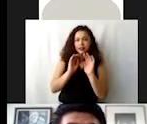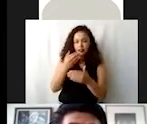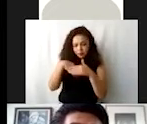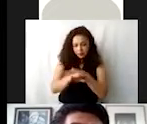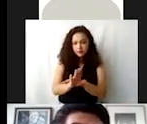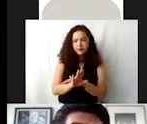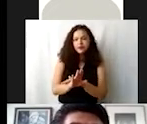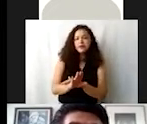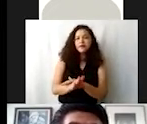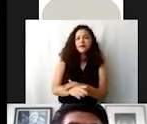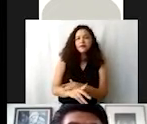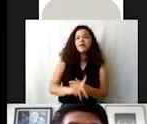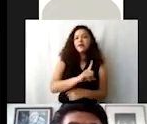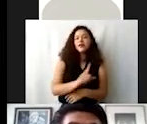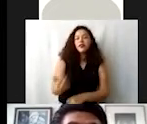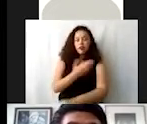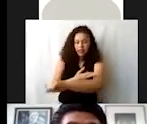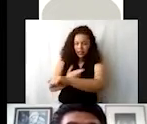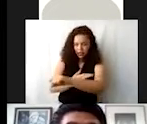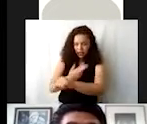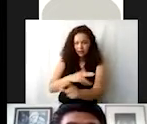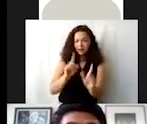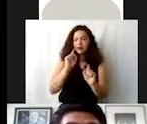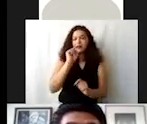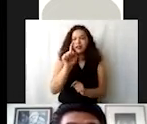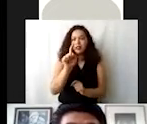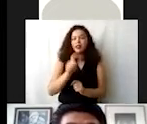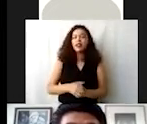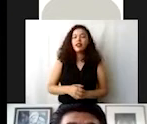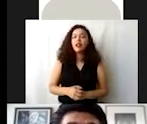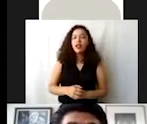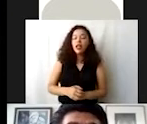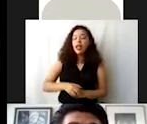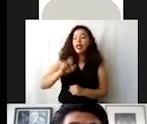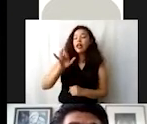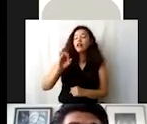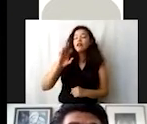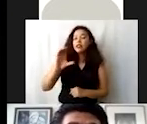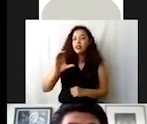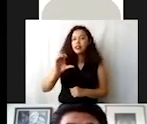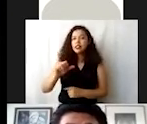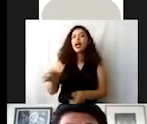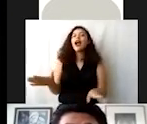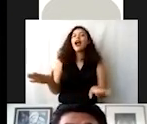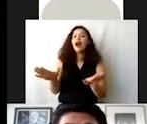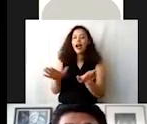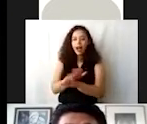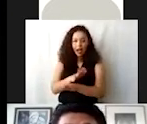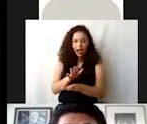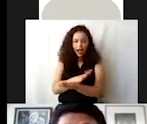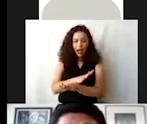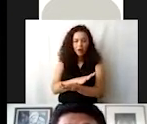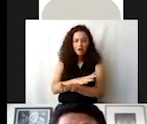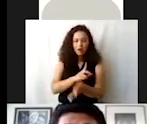a la sección de trámites, ¿sí? RFC, actualización, cambio de